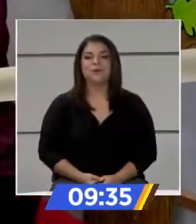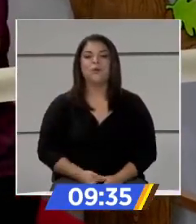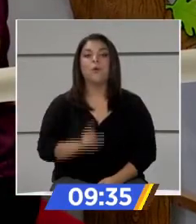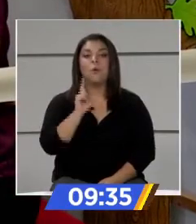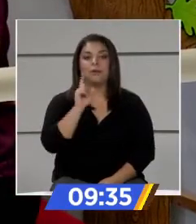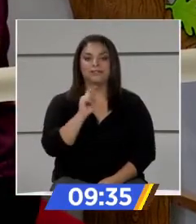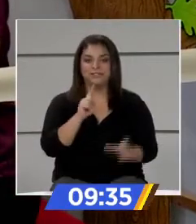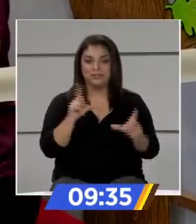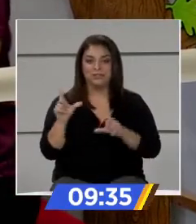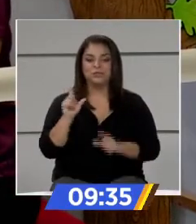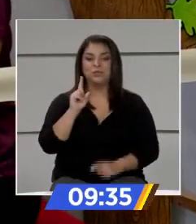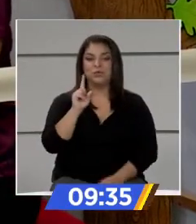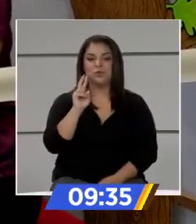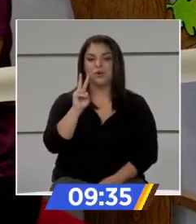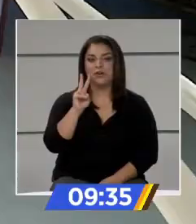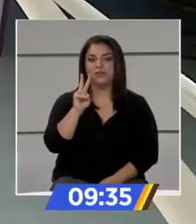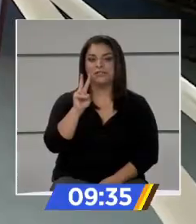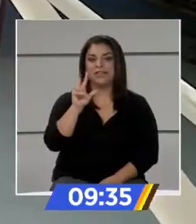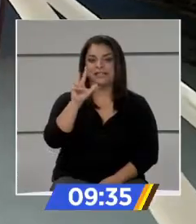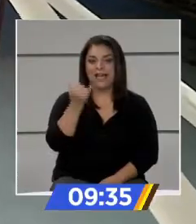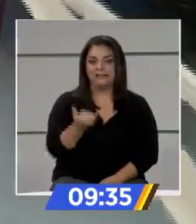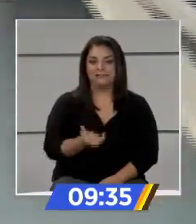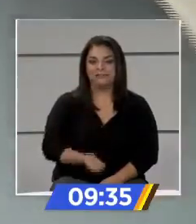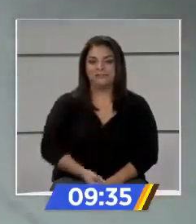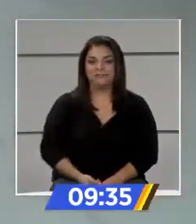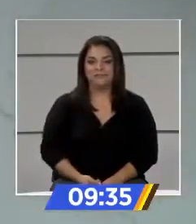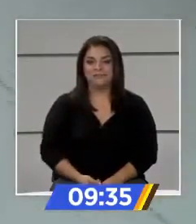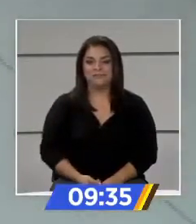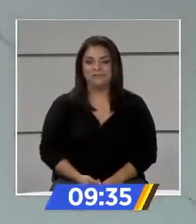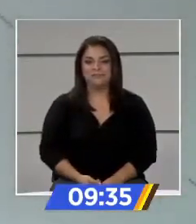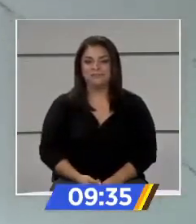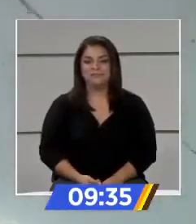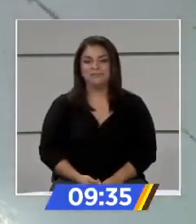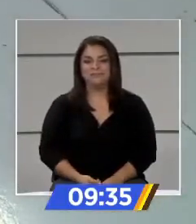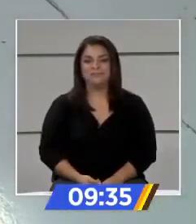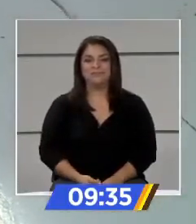Uno. En sus marcas. Dos. Tres.